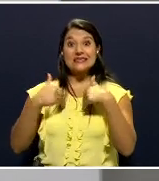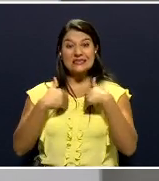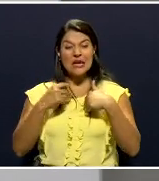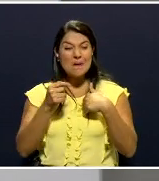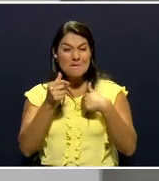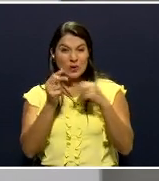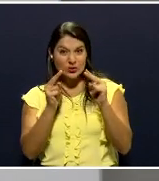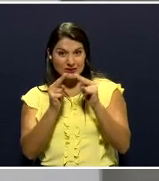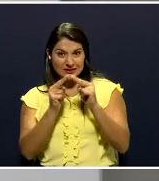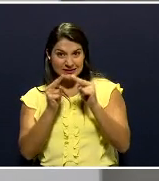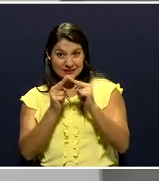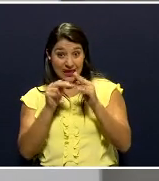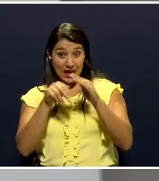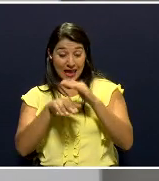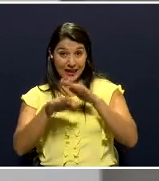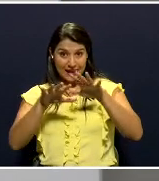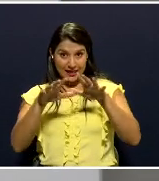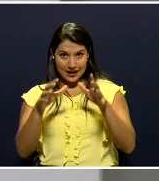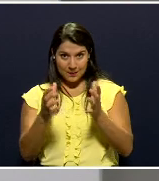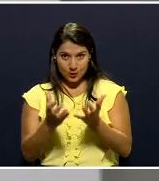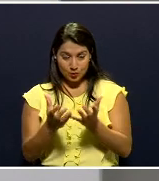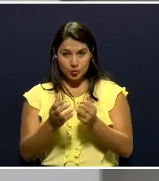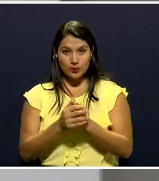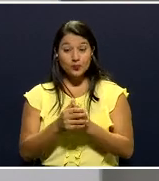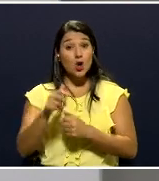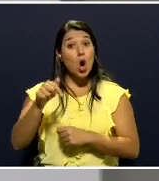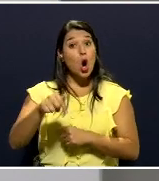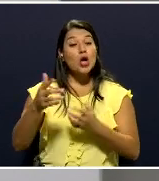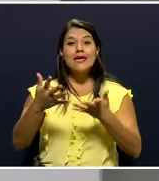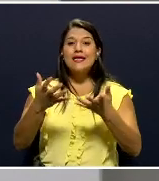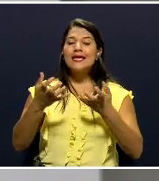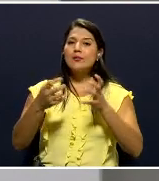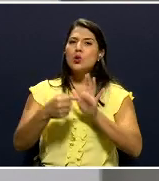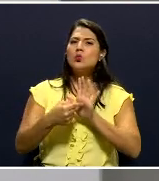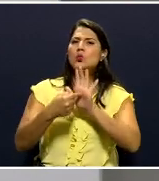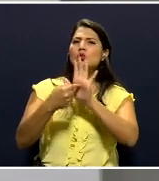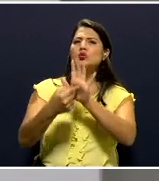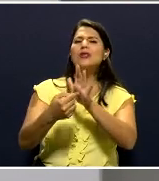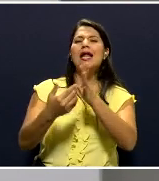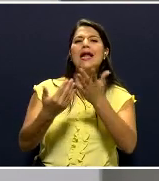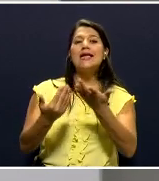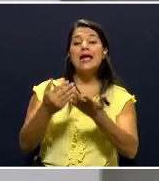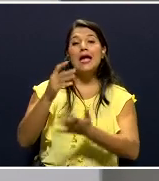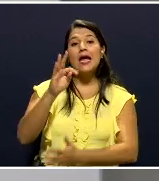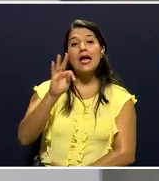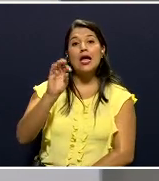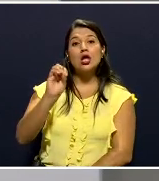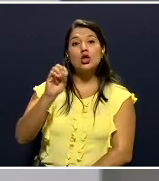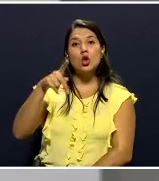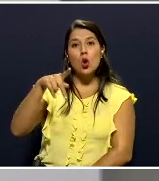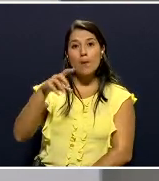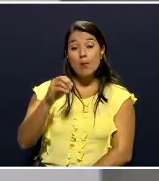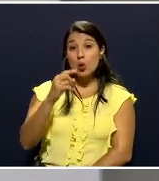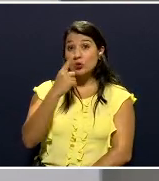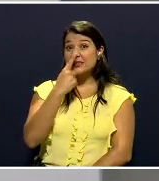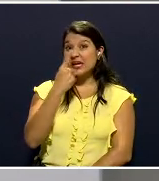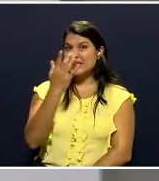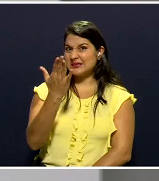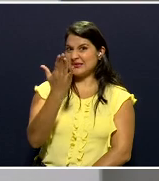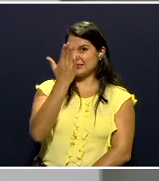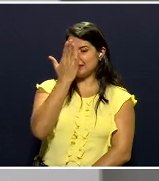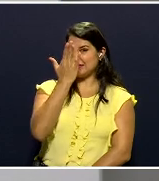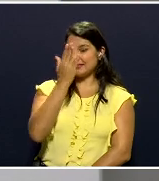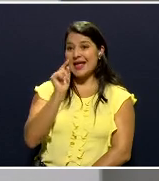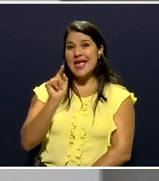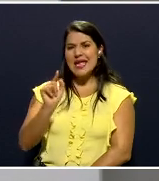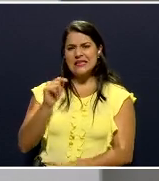conocidas de nuestro planeta. Hoy vamos a mostrarle al topo nariz estrellada. Es el